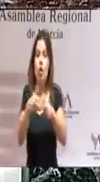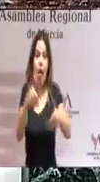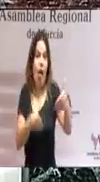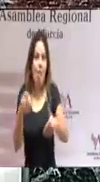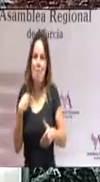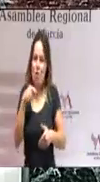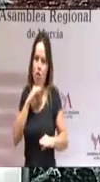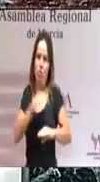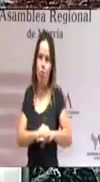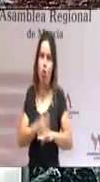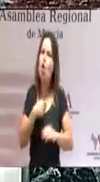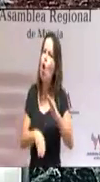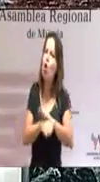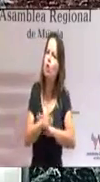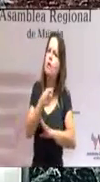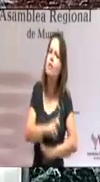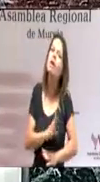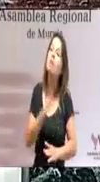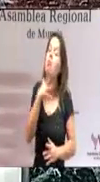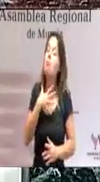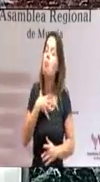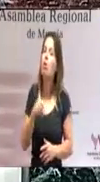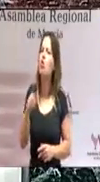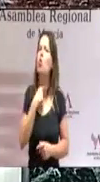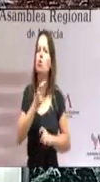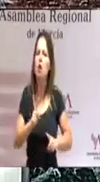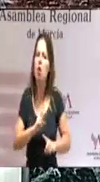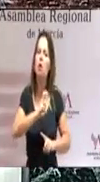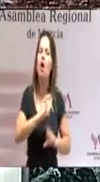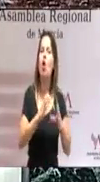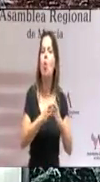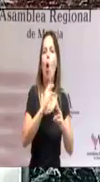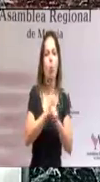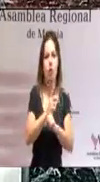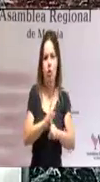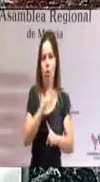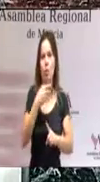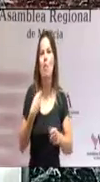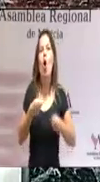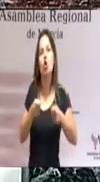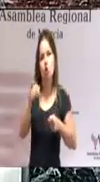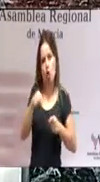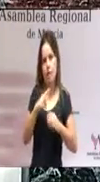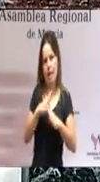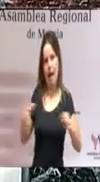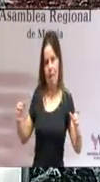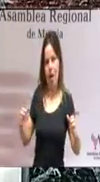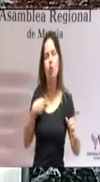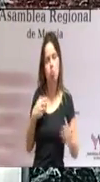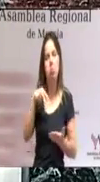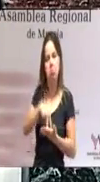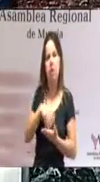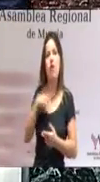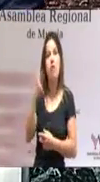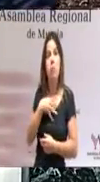momento. Y yo voy a seguir sometiéndome, aunque a usted no le guste, ni al resto de la oposición al control de esta Cámara. He podido